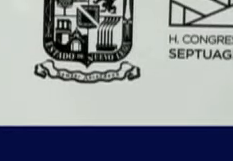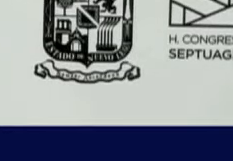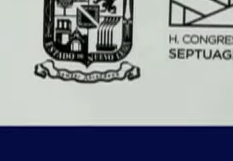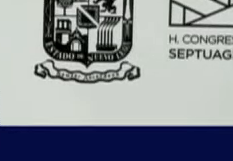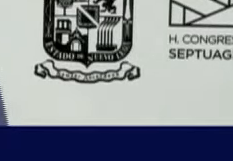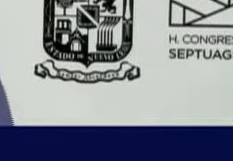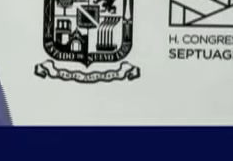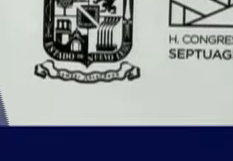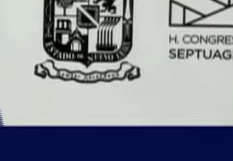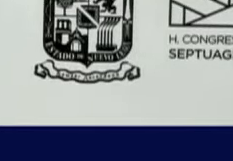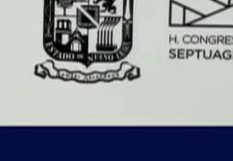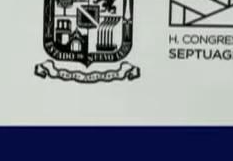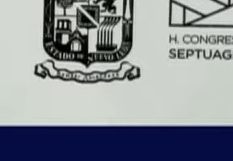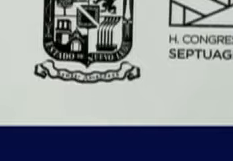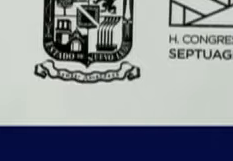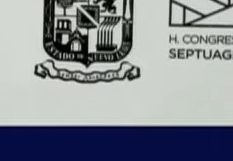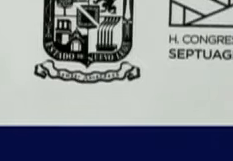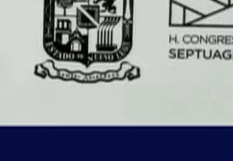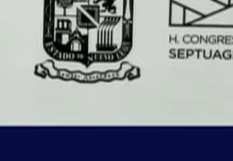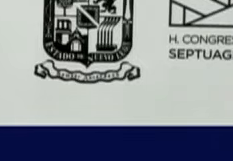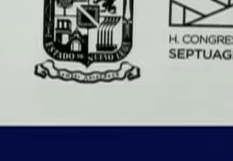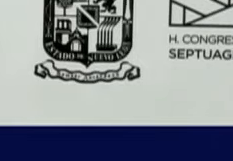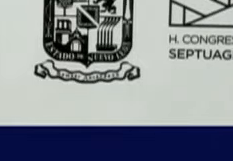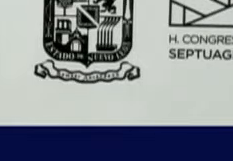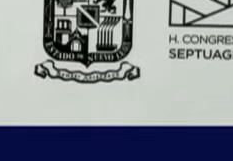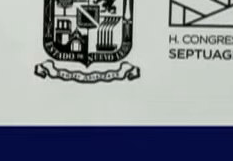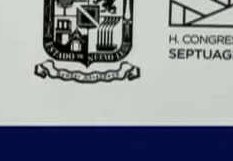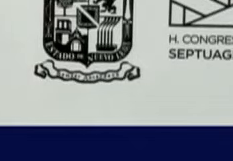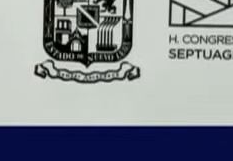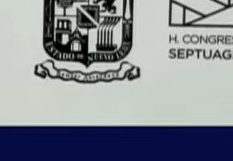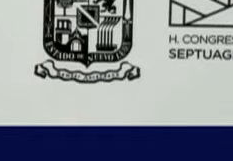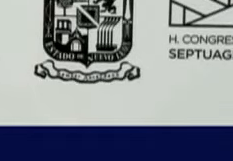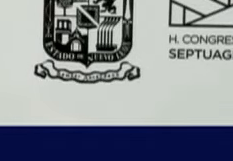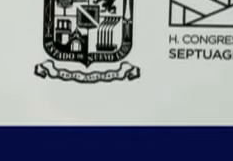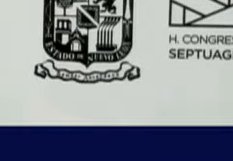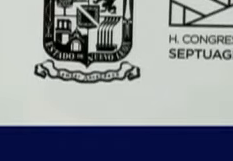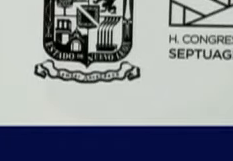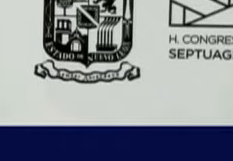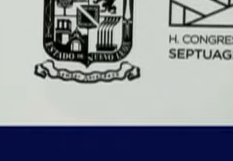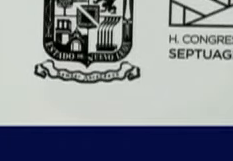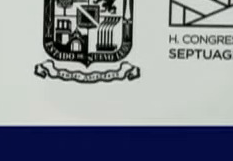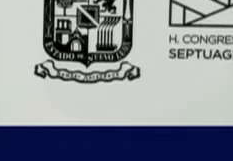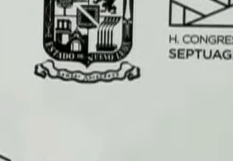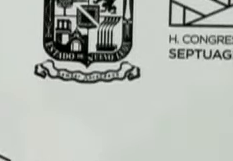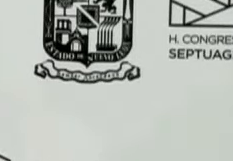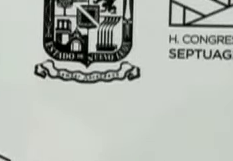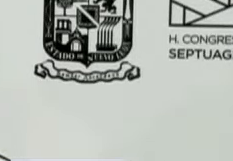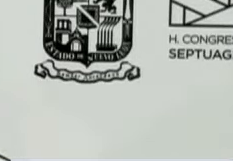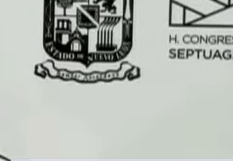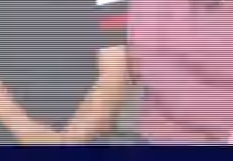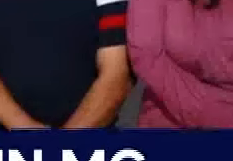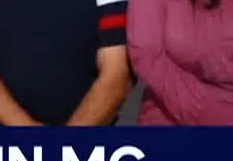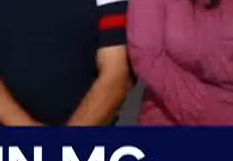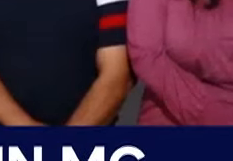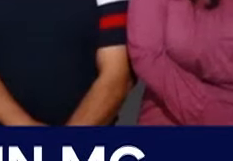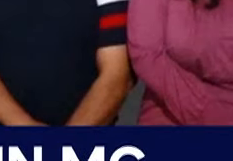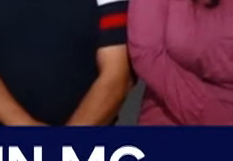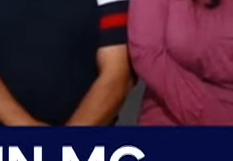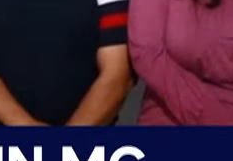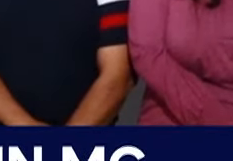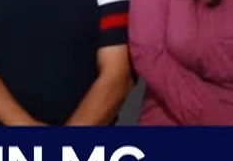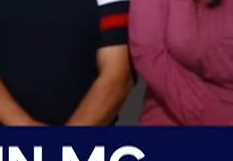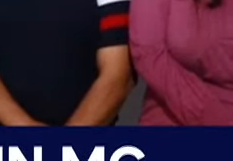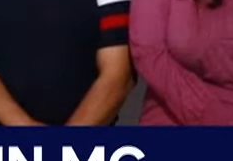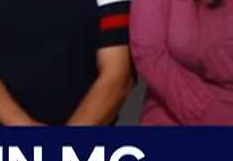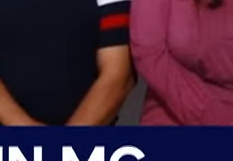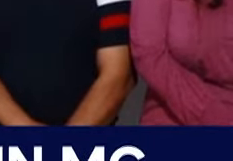porque las reformas requieren de 28 votos para poder iniciar el pleno y hacer reformas. Semanas atrás,